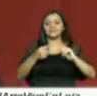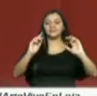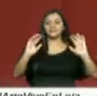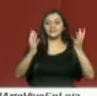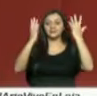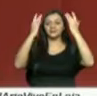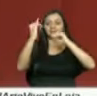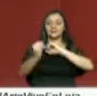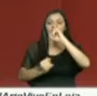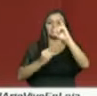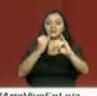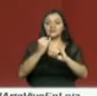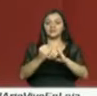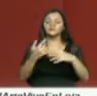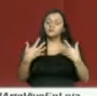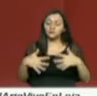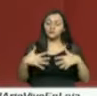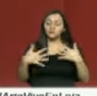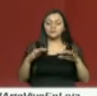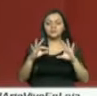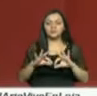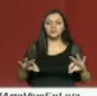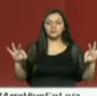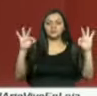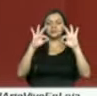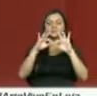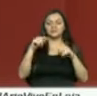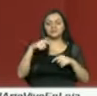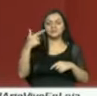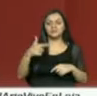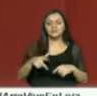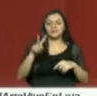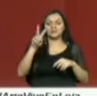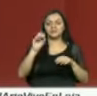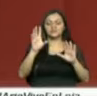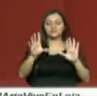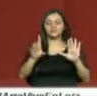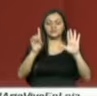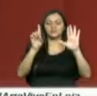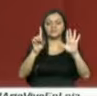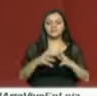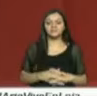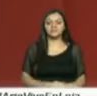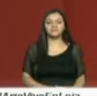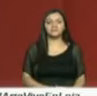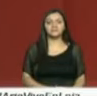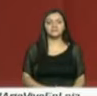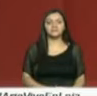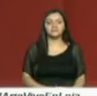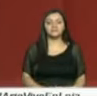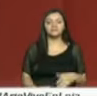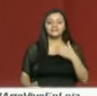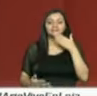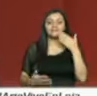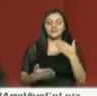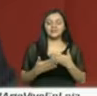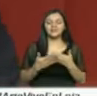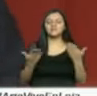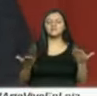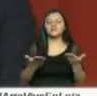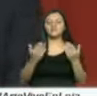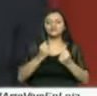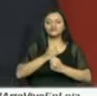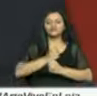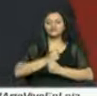Festival Internacional de Artes Vivas Loja 2016. Gracias por recibirnos, querida